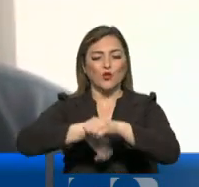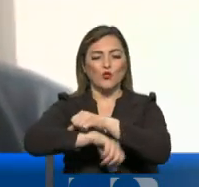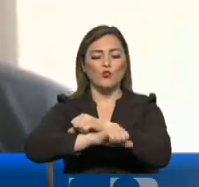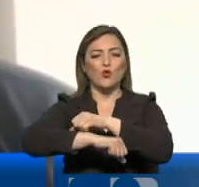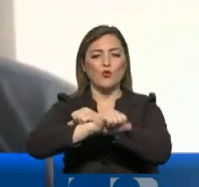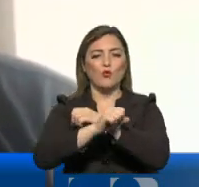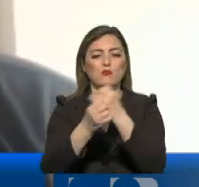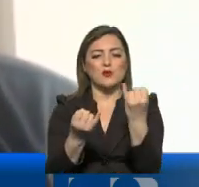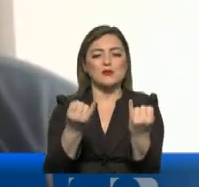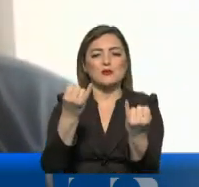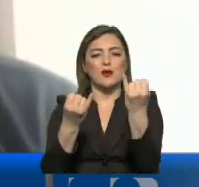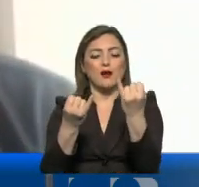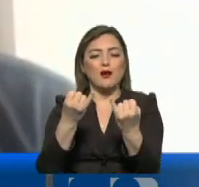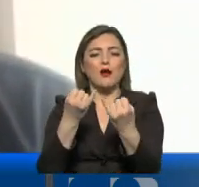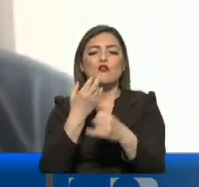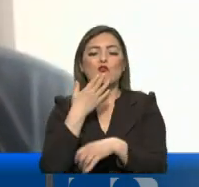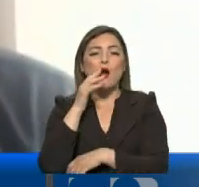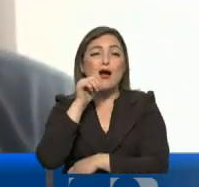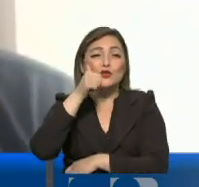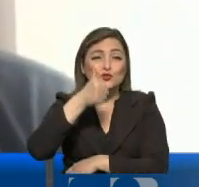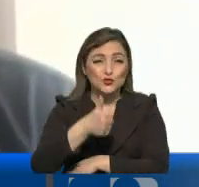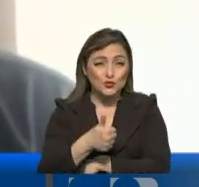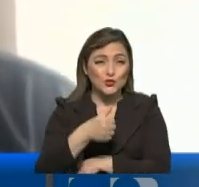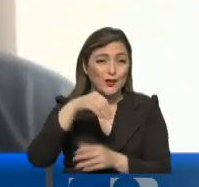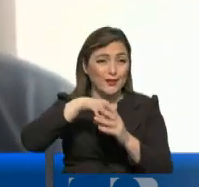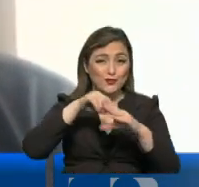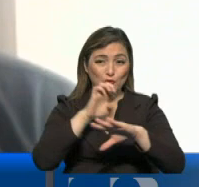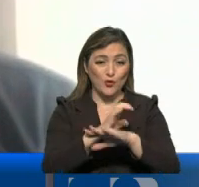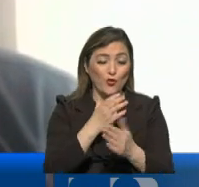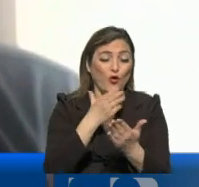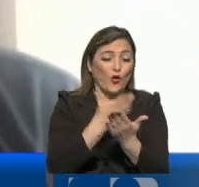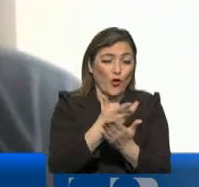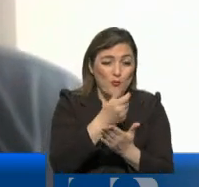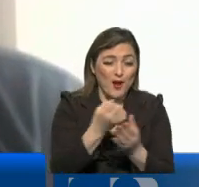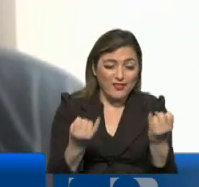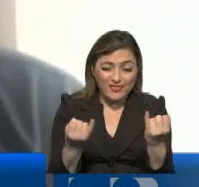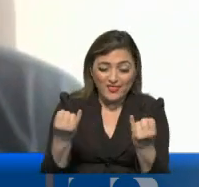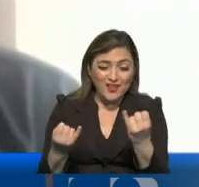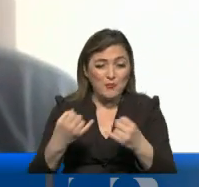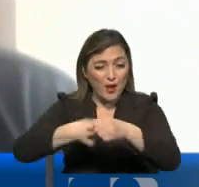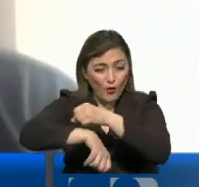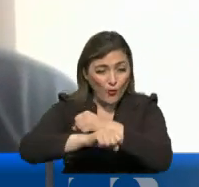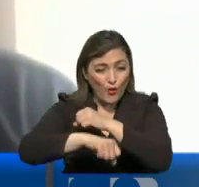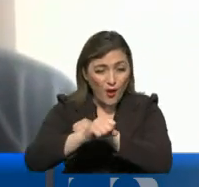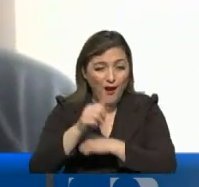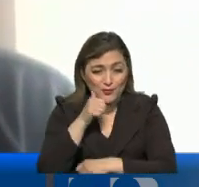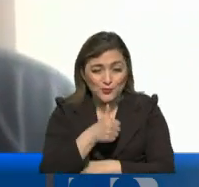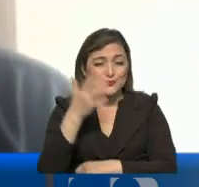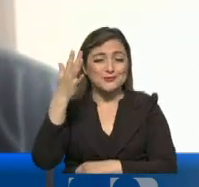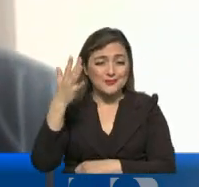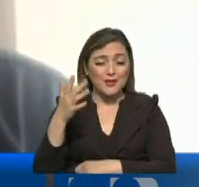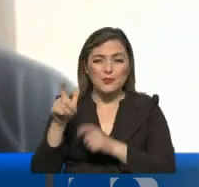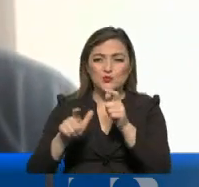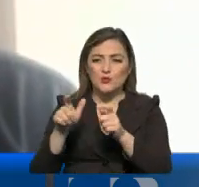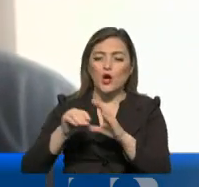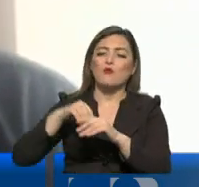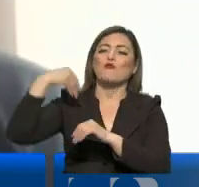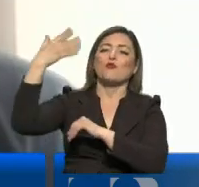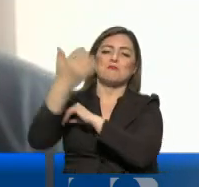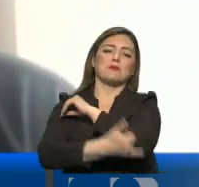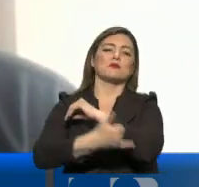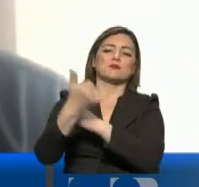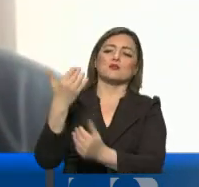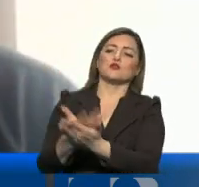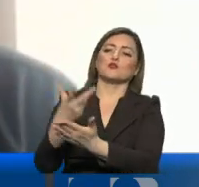césped azul y este césped no existía en el mercado, por lo que muchos contratistas tuvieron que importar el